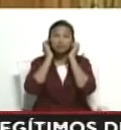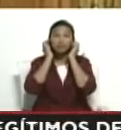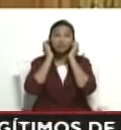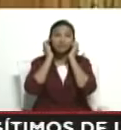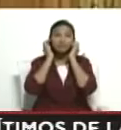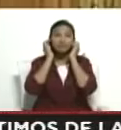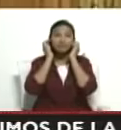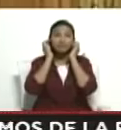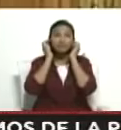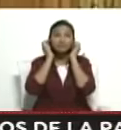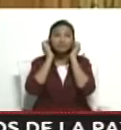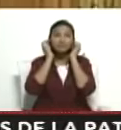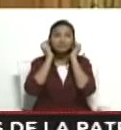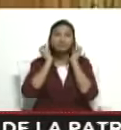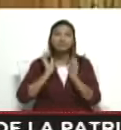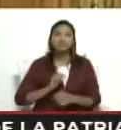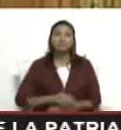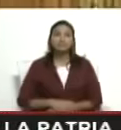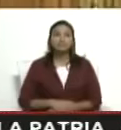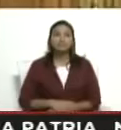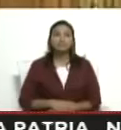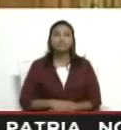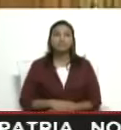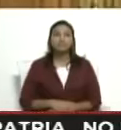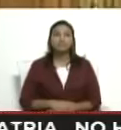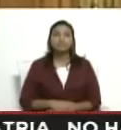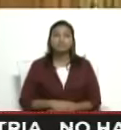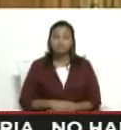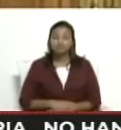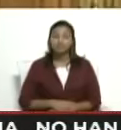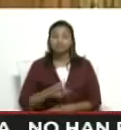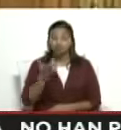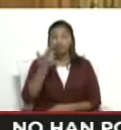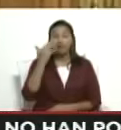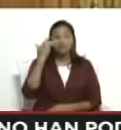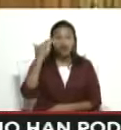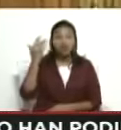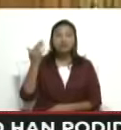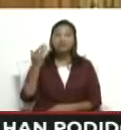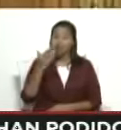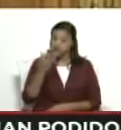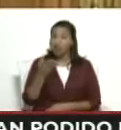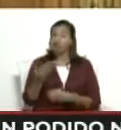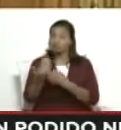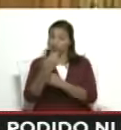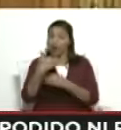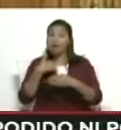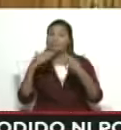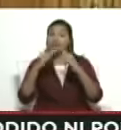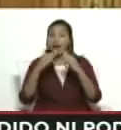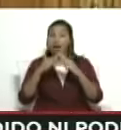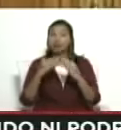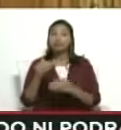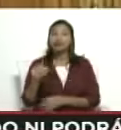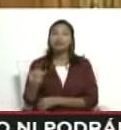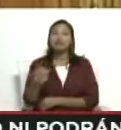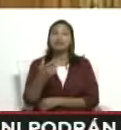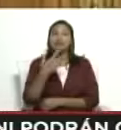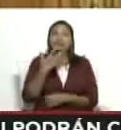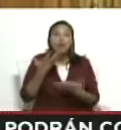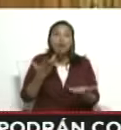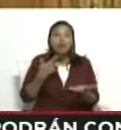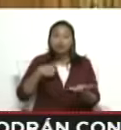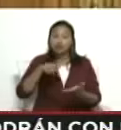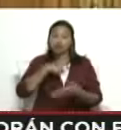casa y nos persiguieron siendo gobierno. Imagínense ustedes, si no fuésemos gobierno, lo que le harían a este